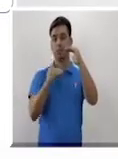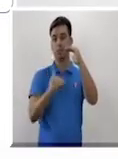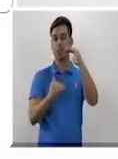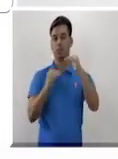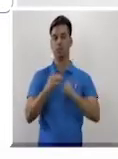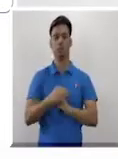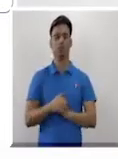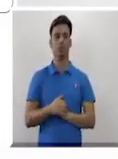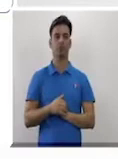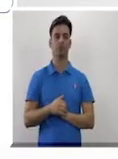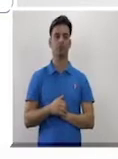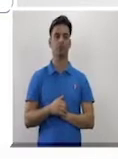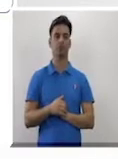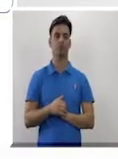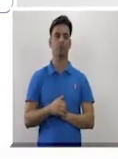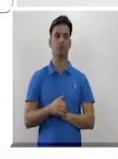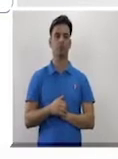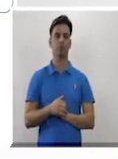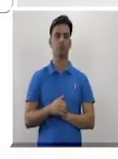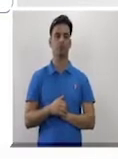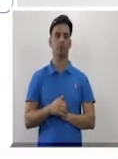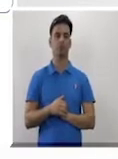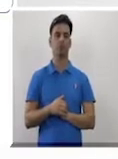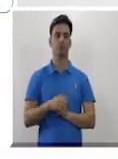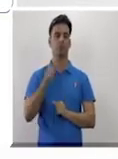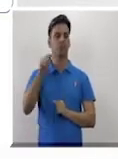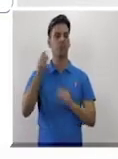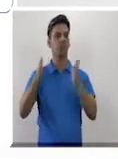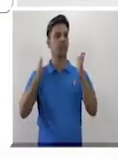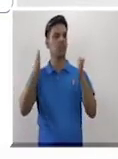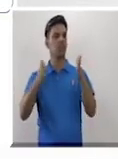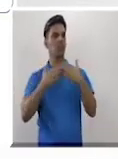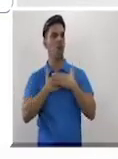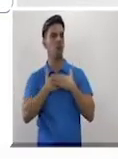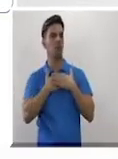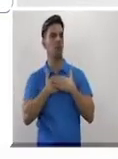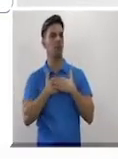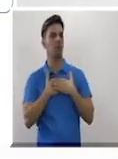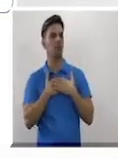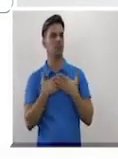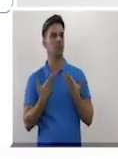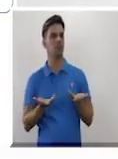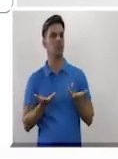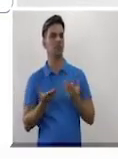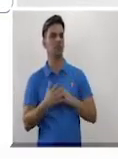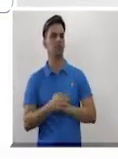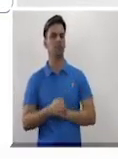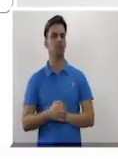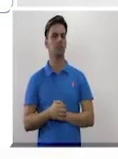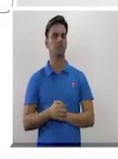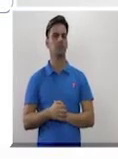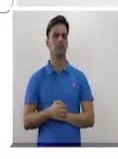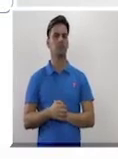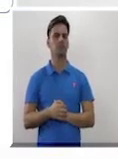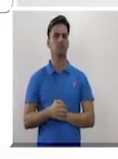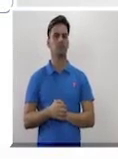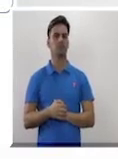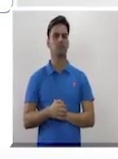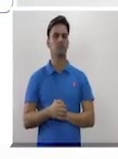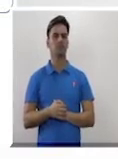Vamos a verificar si ese intervalo pertenece a esa forma